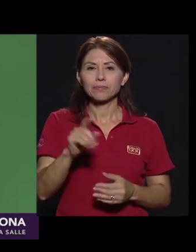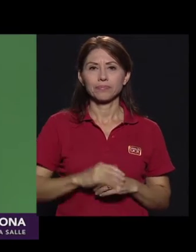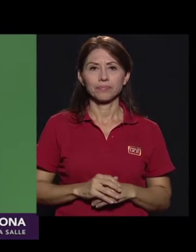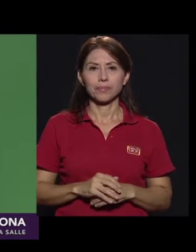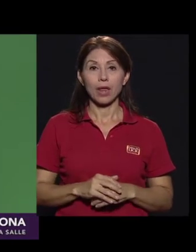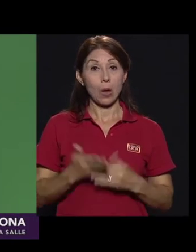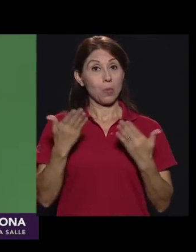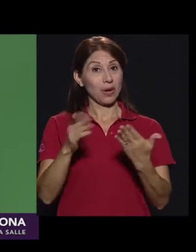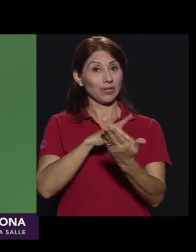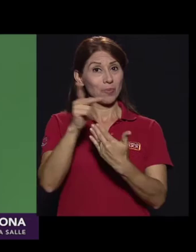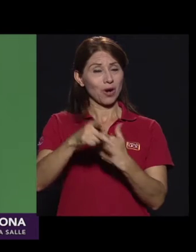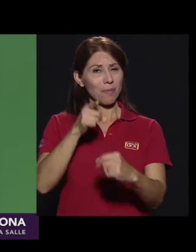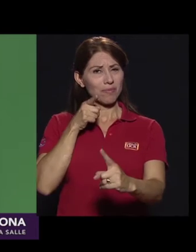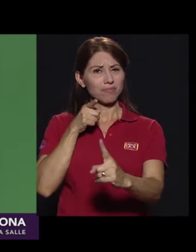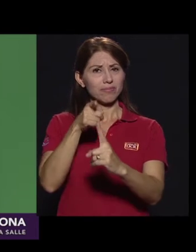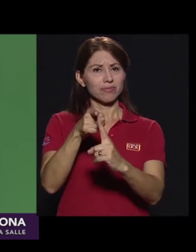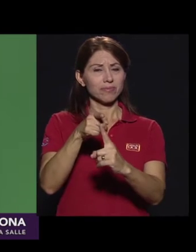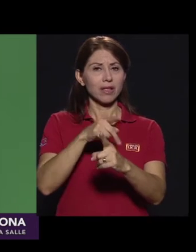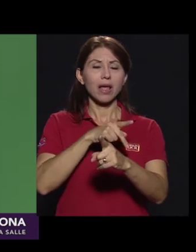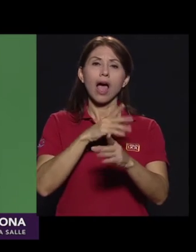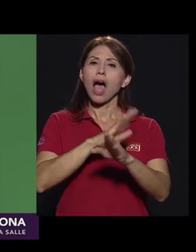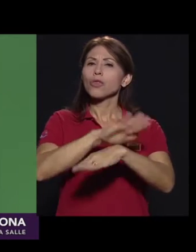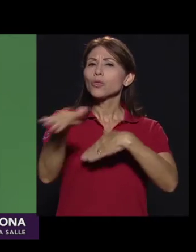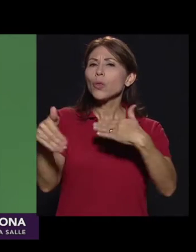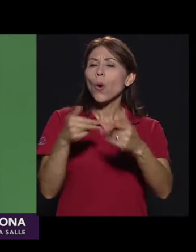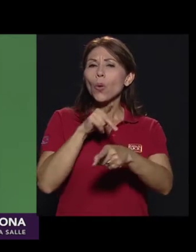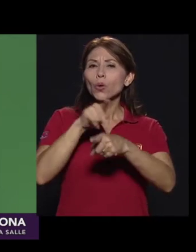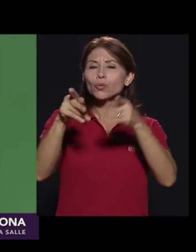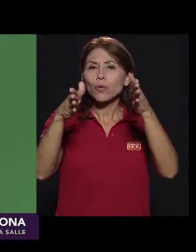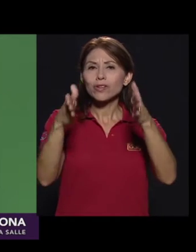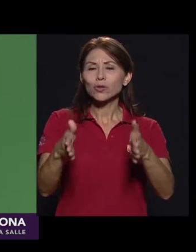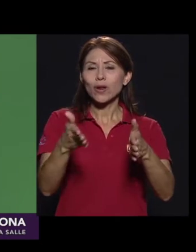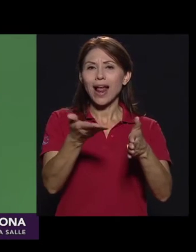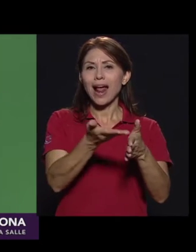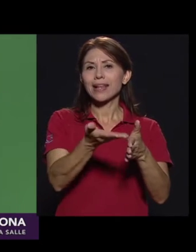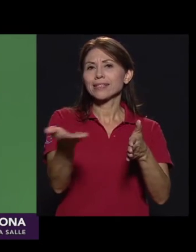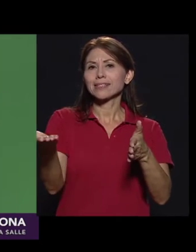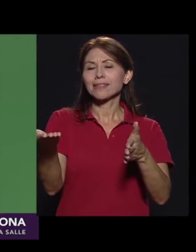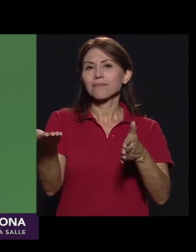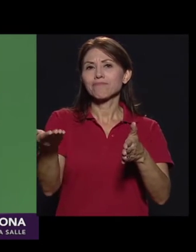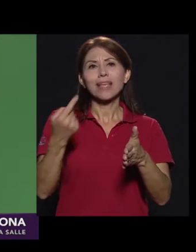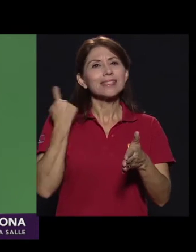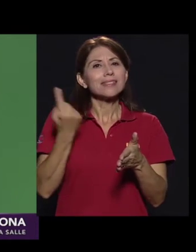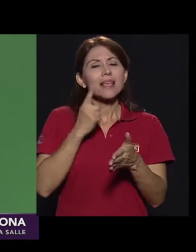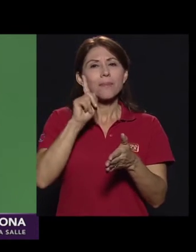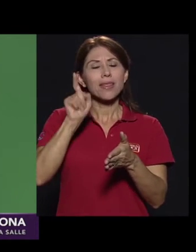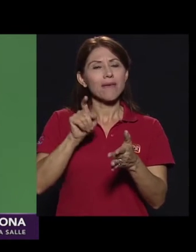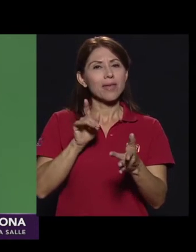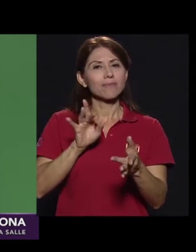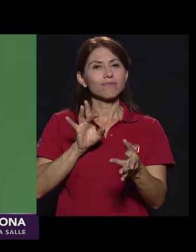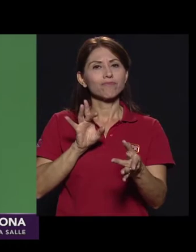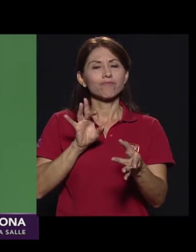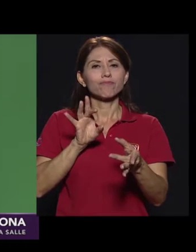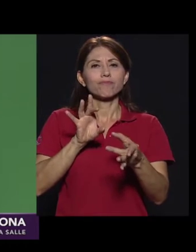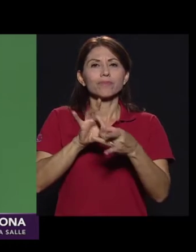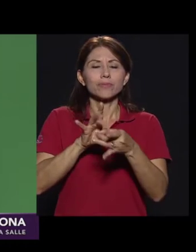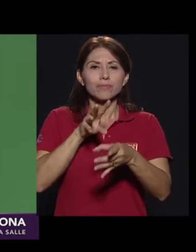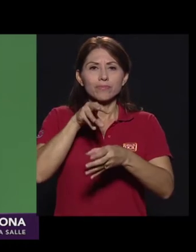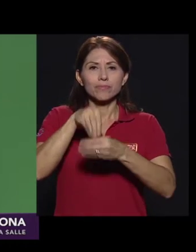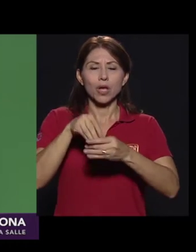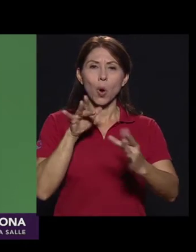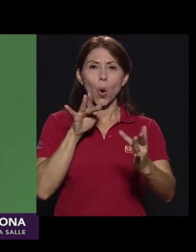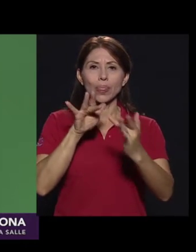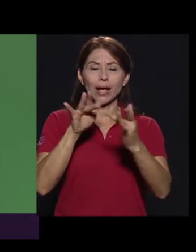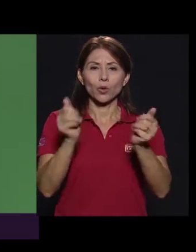específicamente a todo aquel profesional que de una u otra forma tiene que estar en el día a día en contacto con alguna persona con